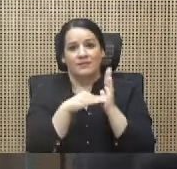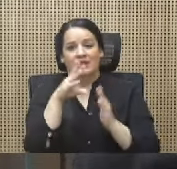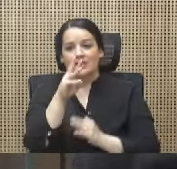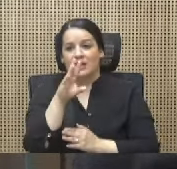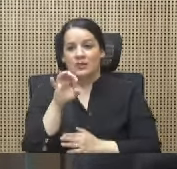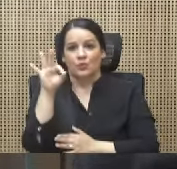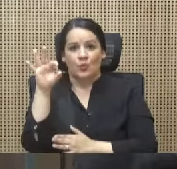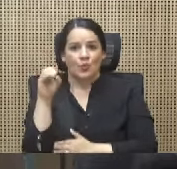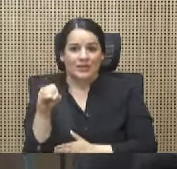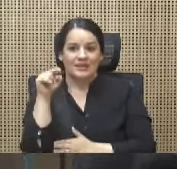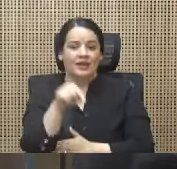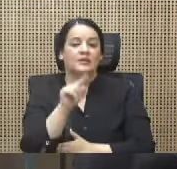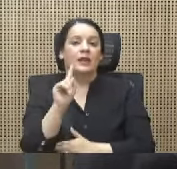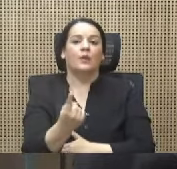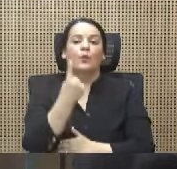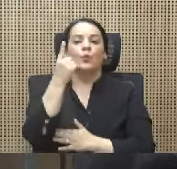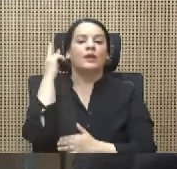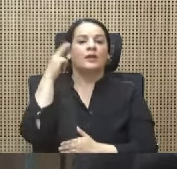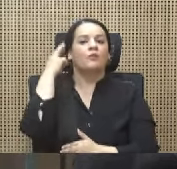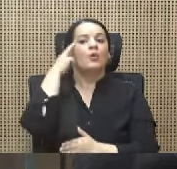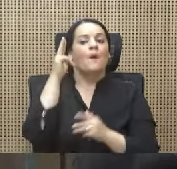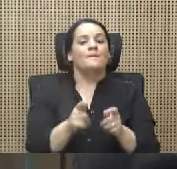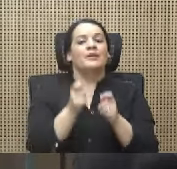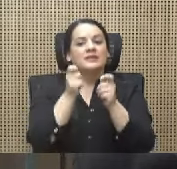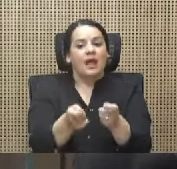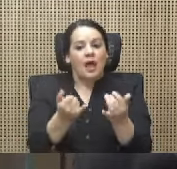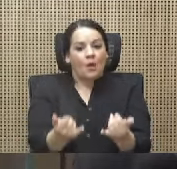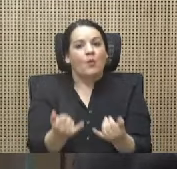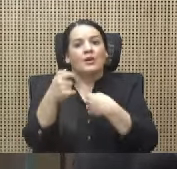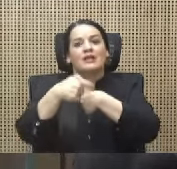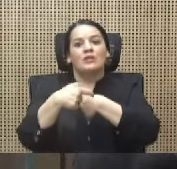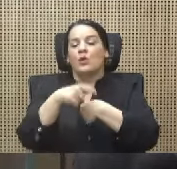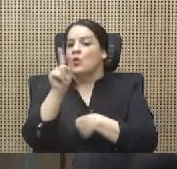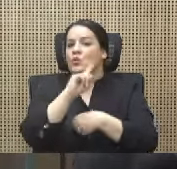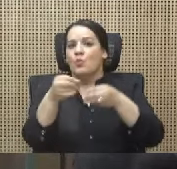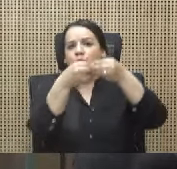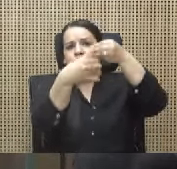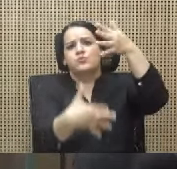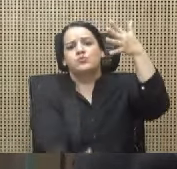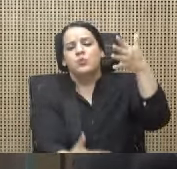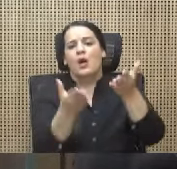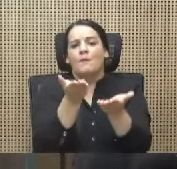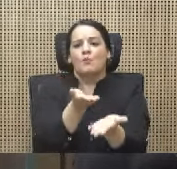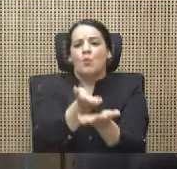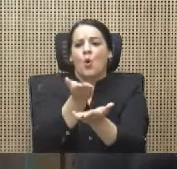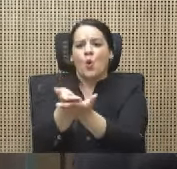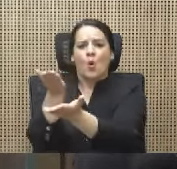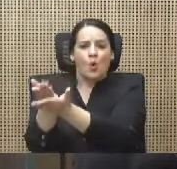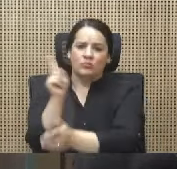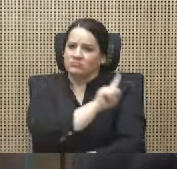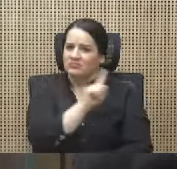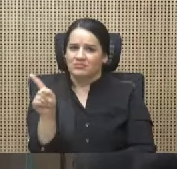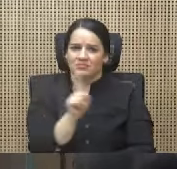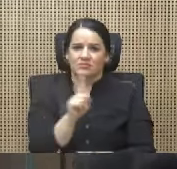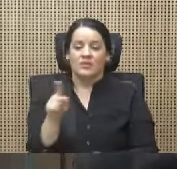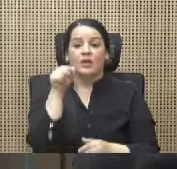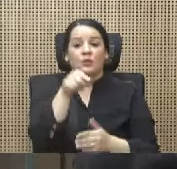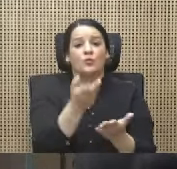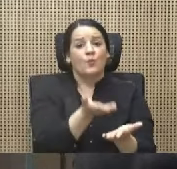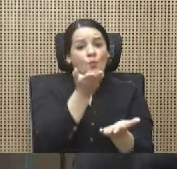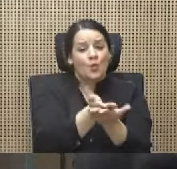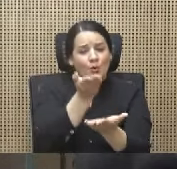23.690, es la única razón de presentarlas en este momento. No es un chorreo de mociones, son mociones